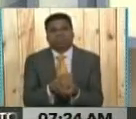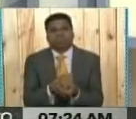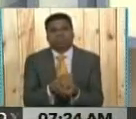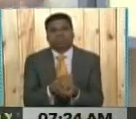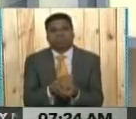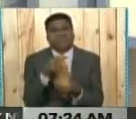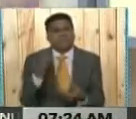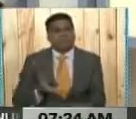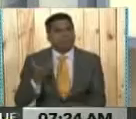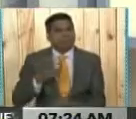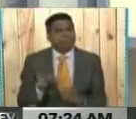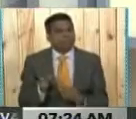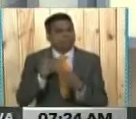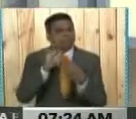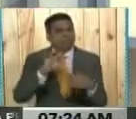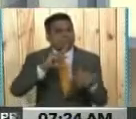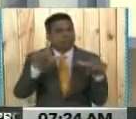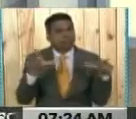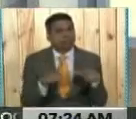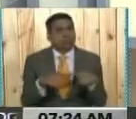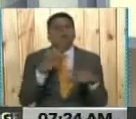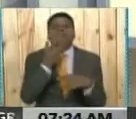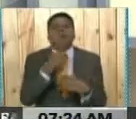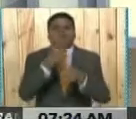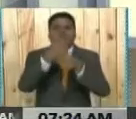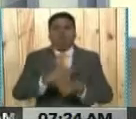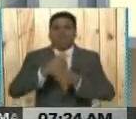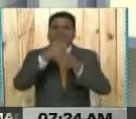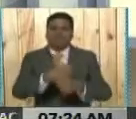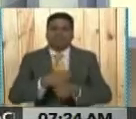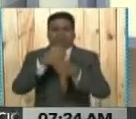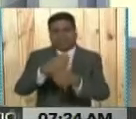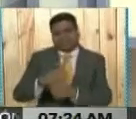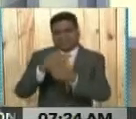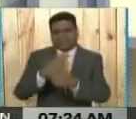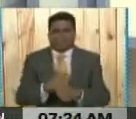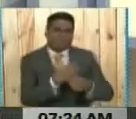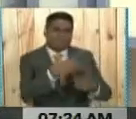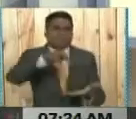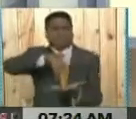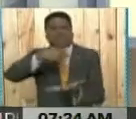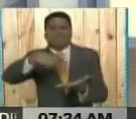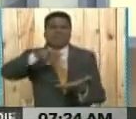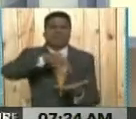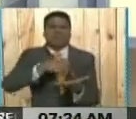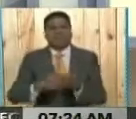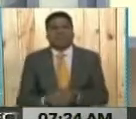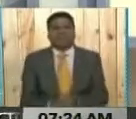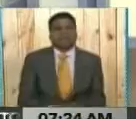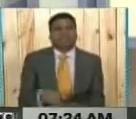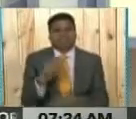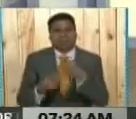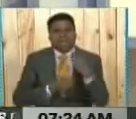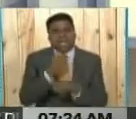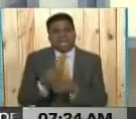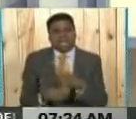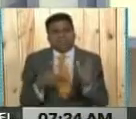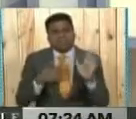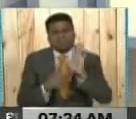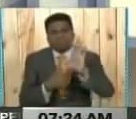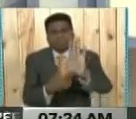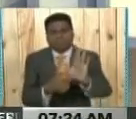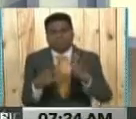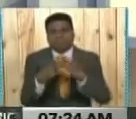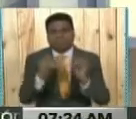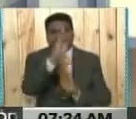de una tradición, por ejemplo, las burriquitas que recientemente fueron visibilizadas como patrimonio, son acontecimientos que marcan el